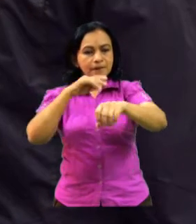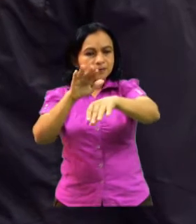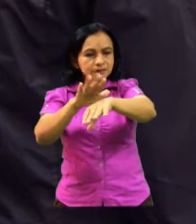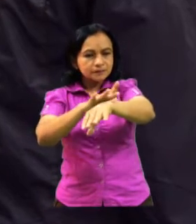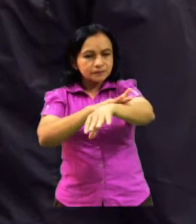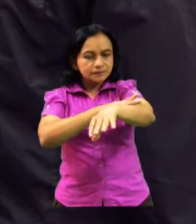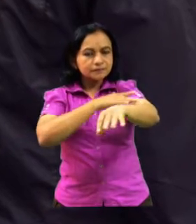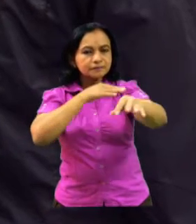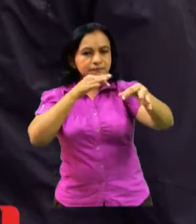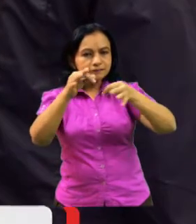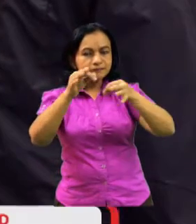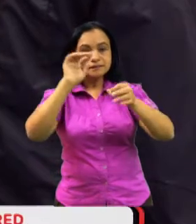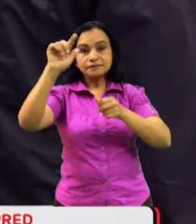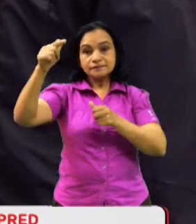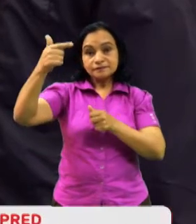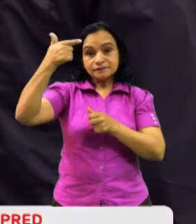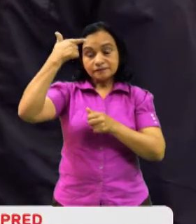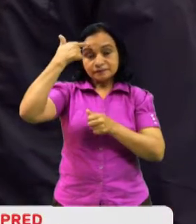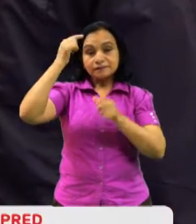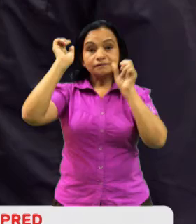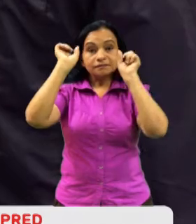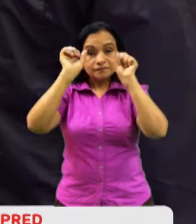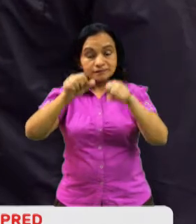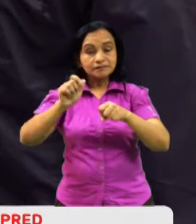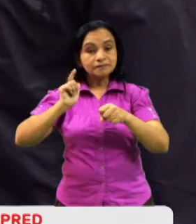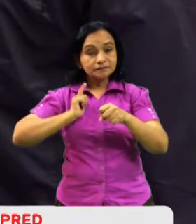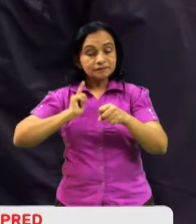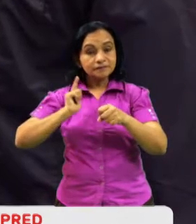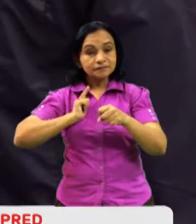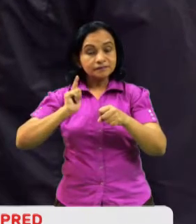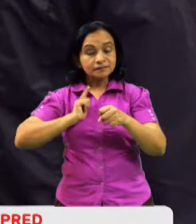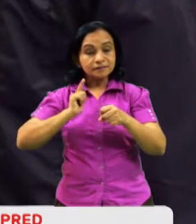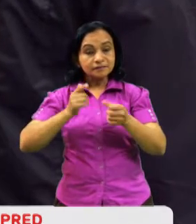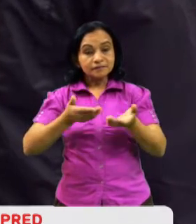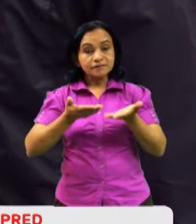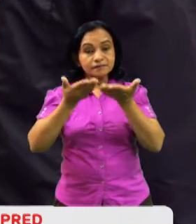del Estado para poder ofertar estas